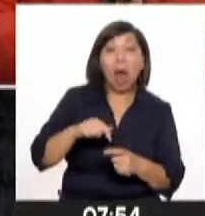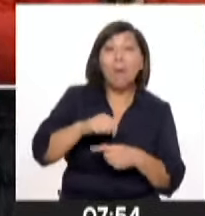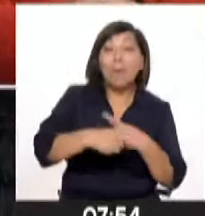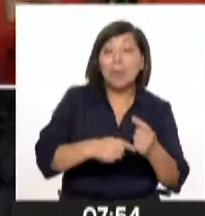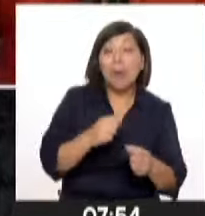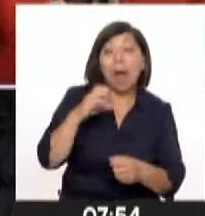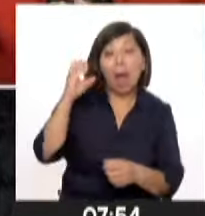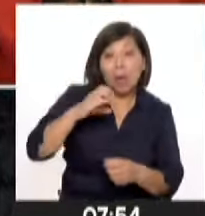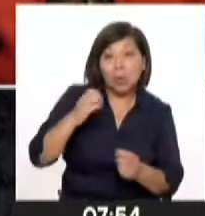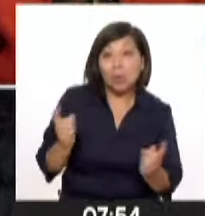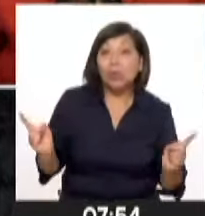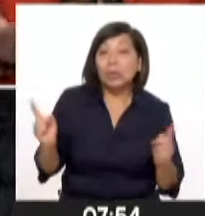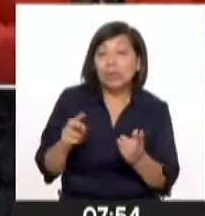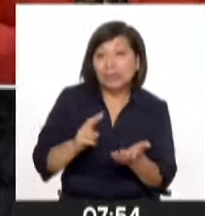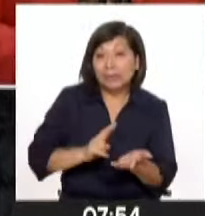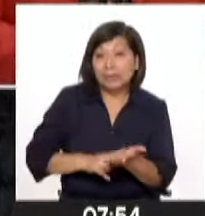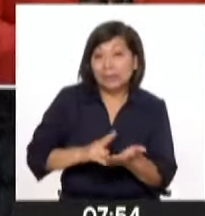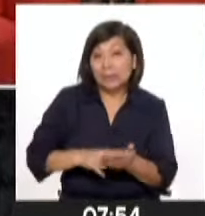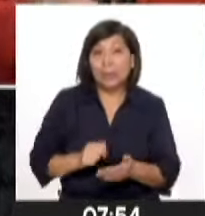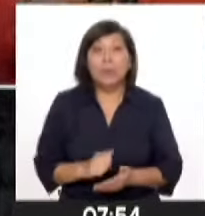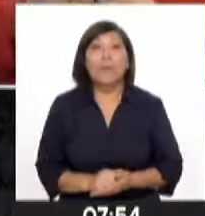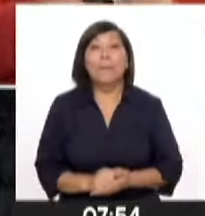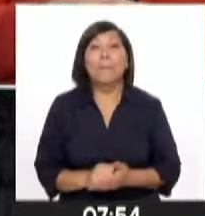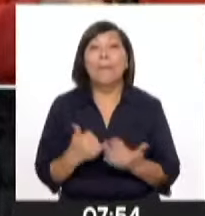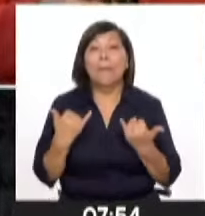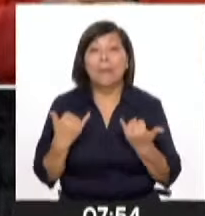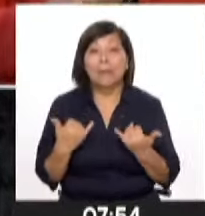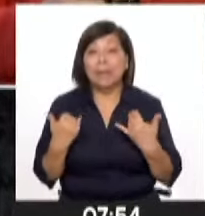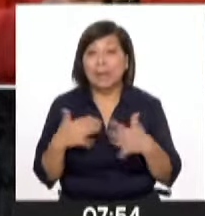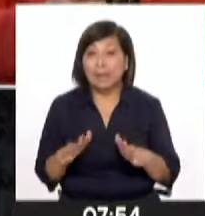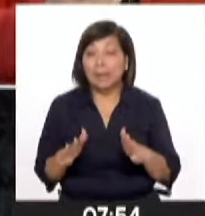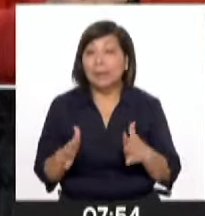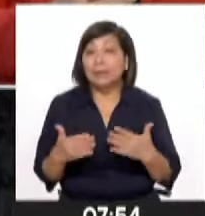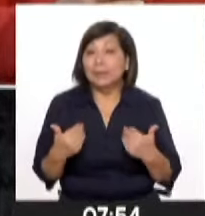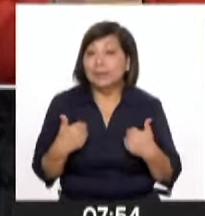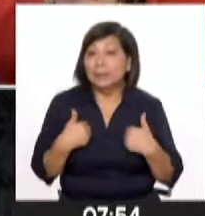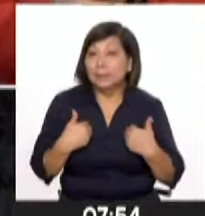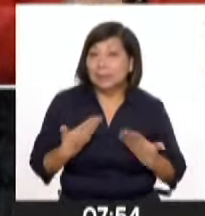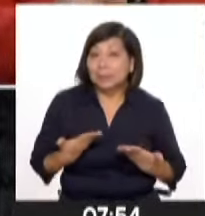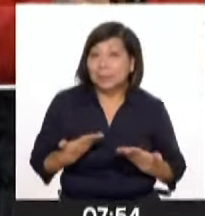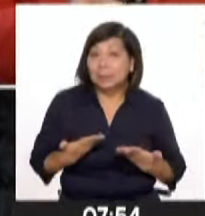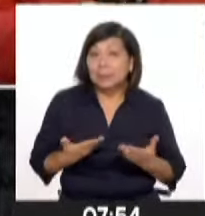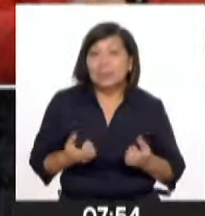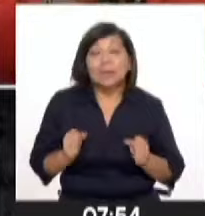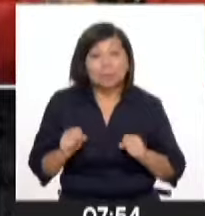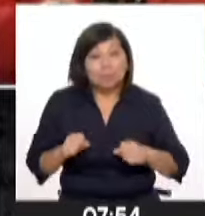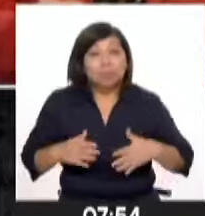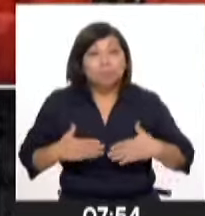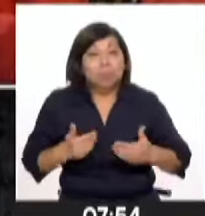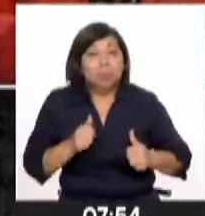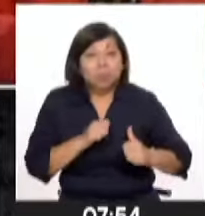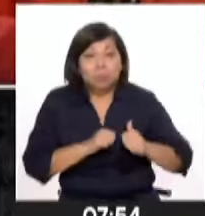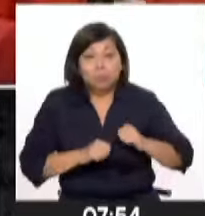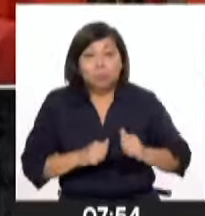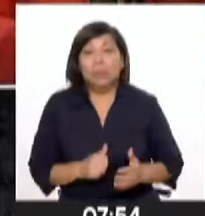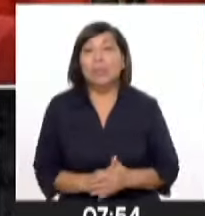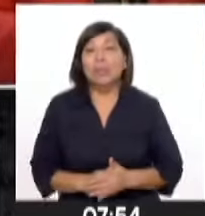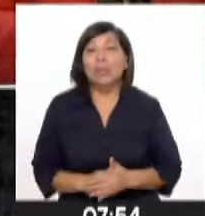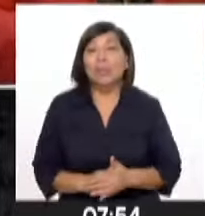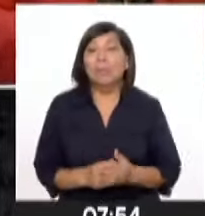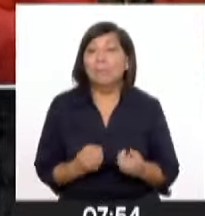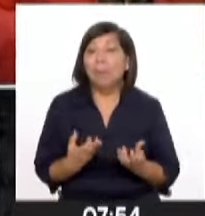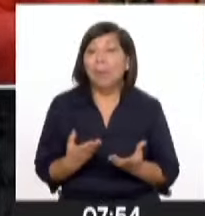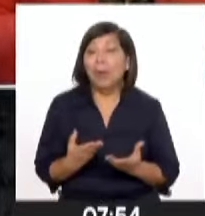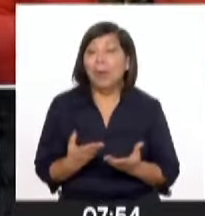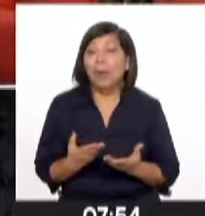hacer el contrato de otro seguro agrario catastrófico y estamos teniendo en cuenta que va a haber posibles afectaciones, tanto